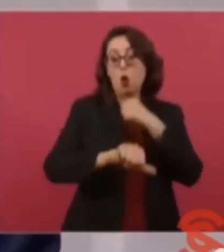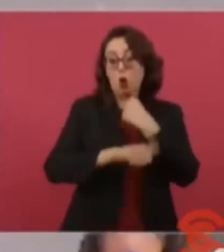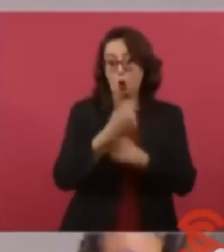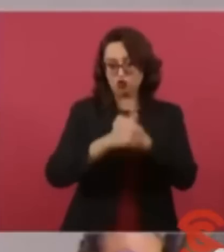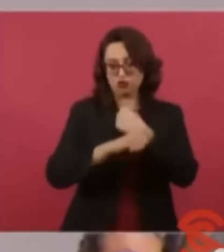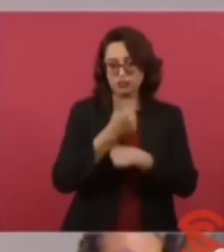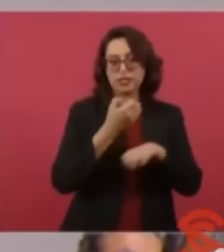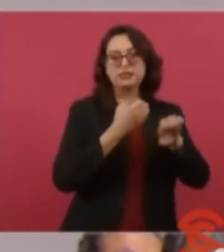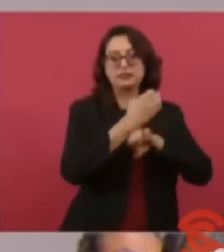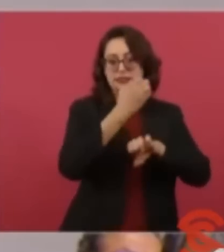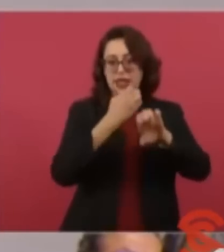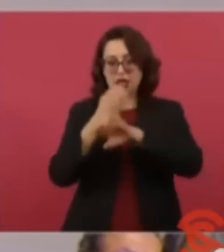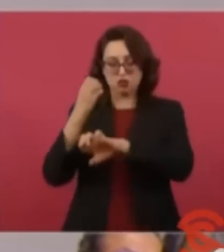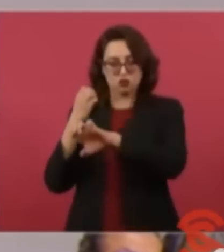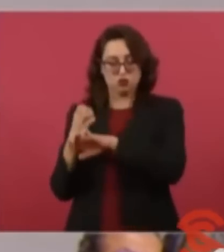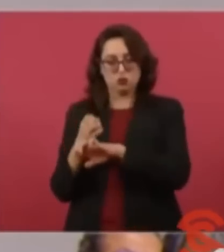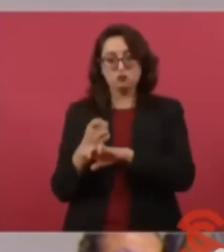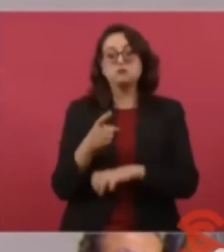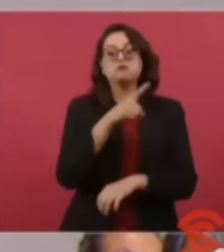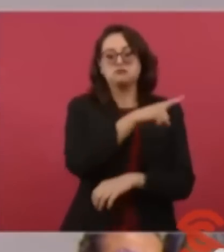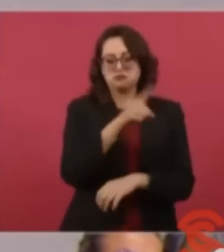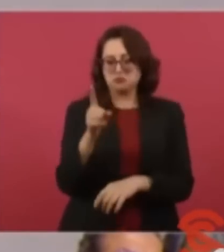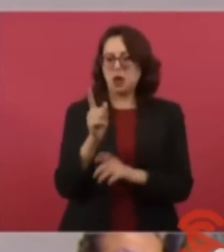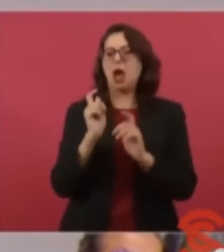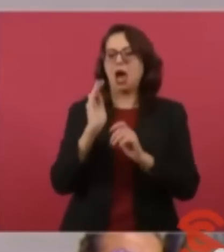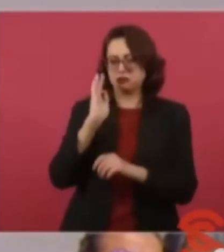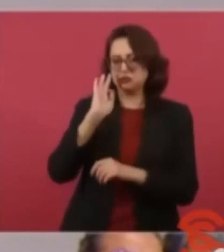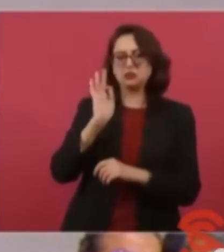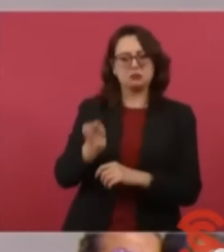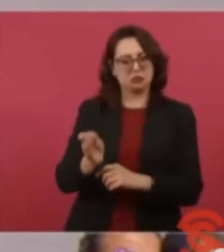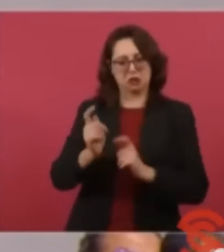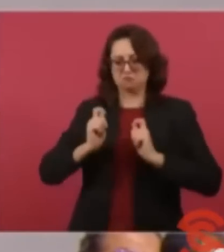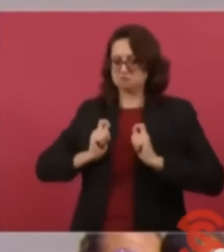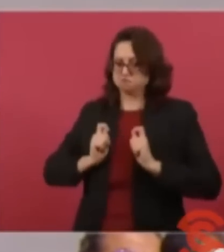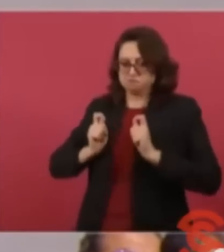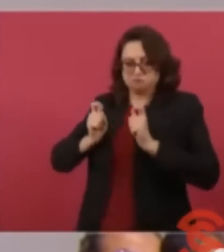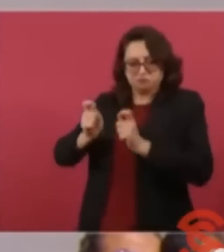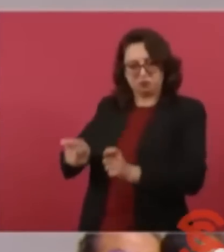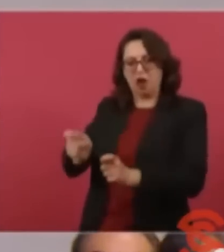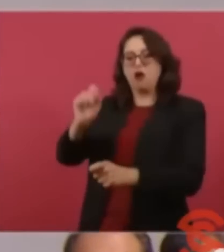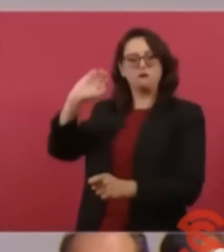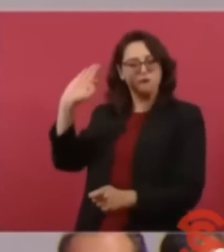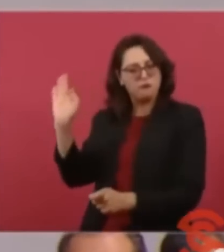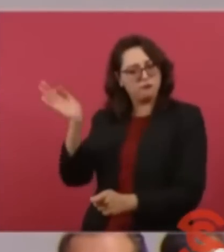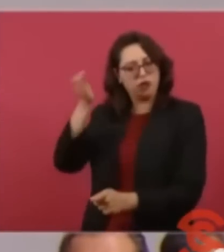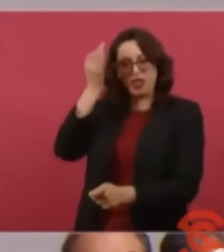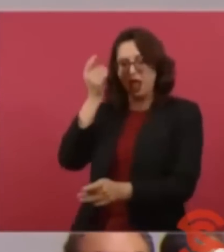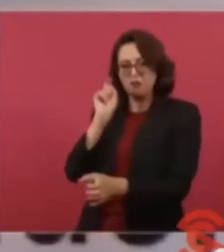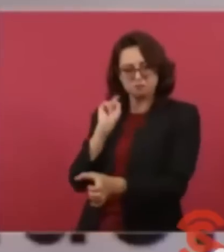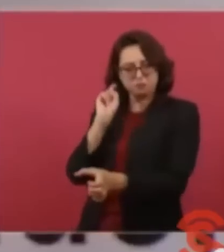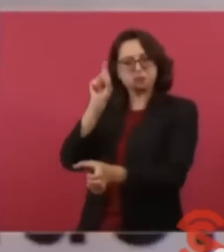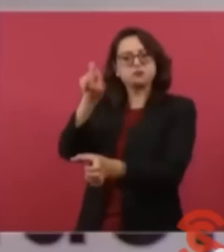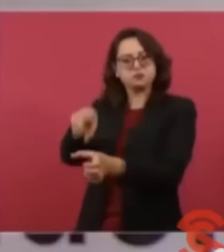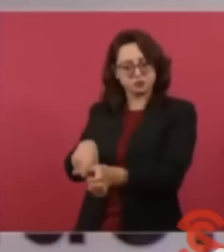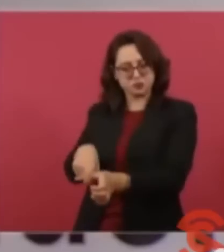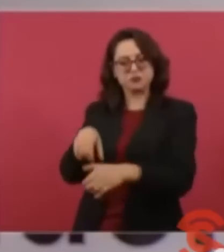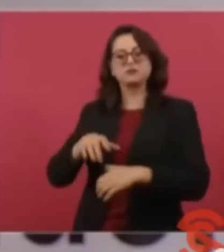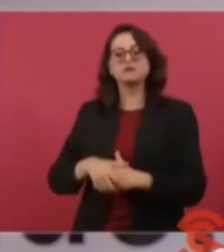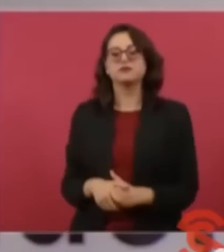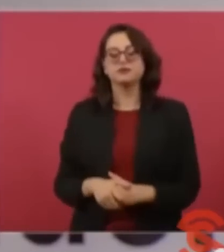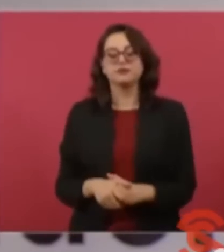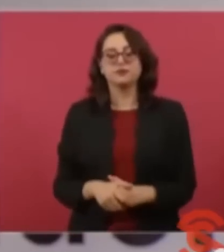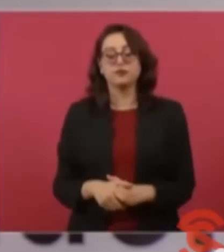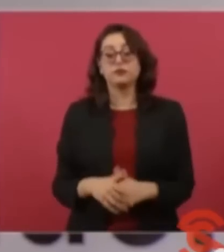ya se ha federalizado el sistema de salud. Seguimos